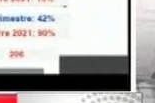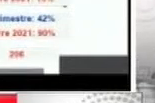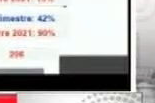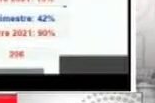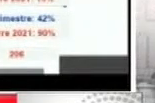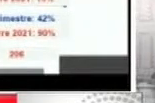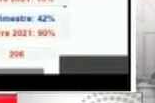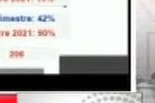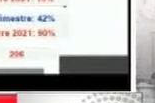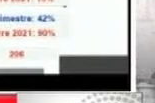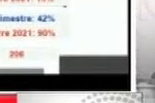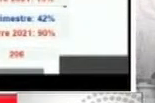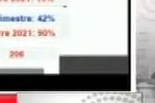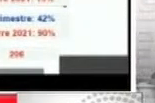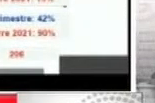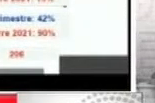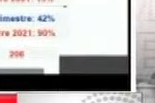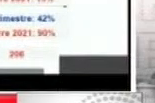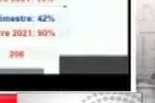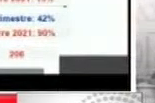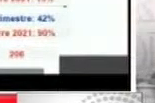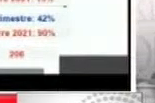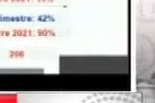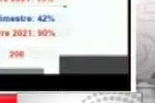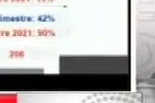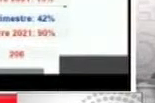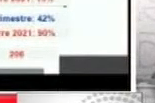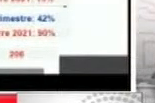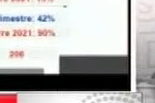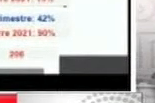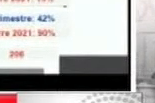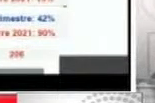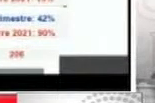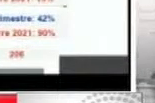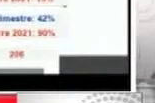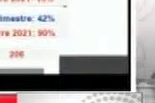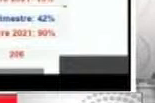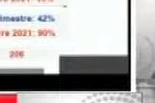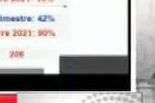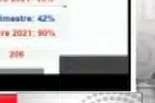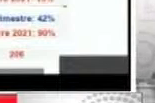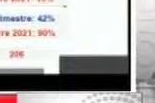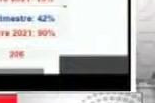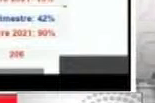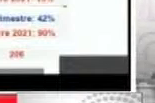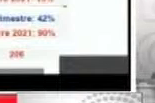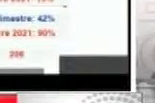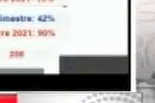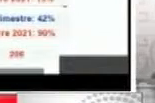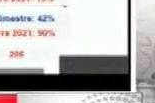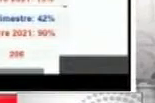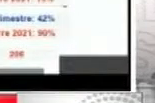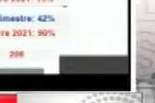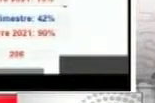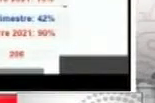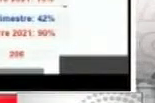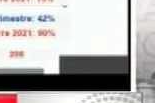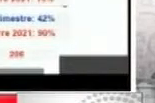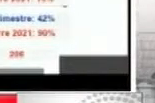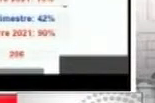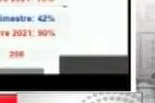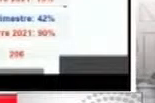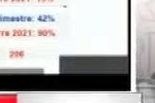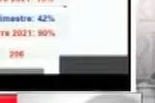retraso en los últimos 2 años, a partir de la pandemia, ir subiendo los niveles de cobertura, en el cáncer de mama